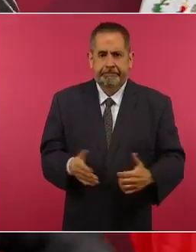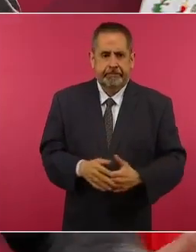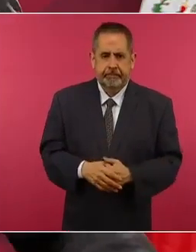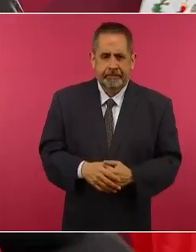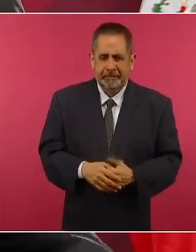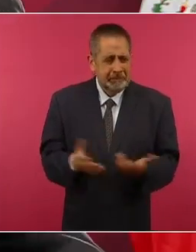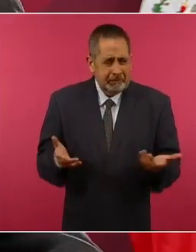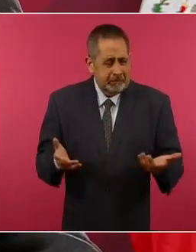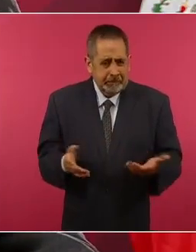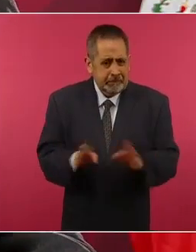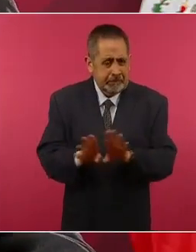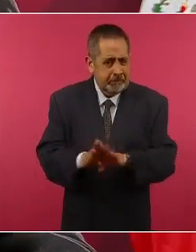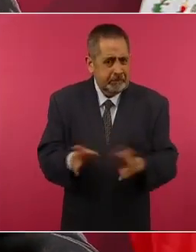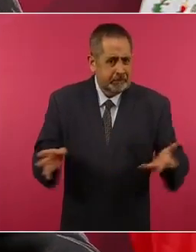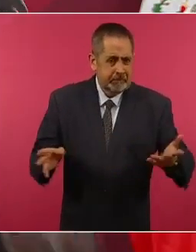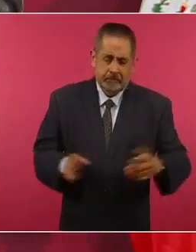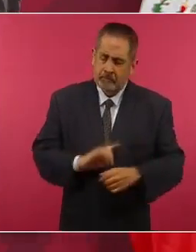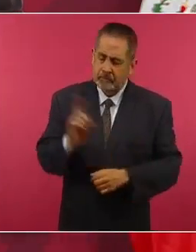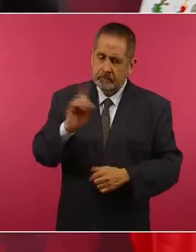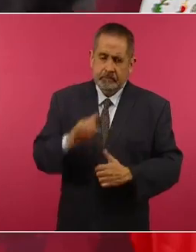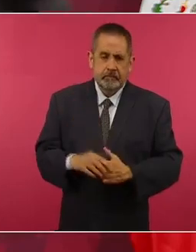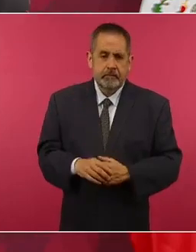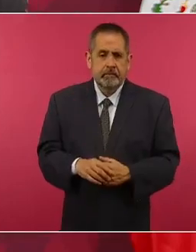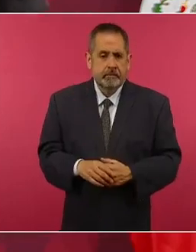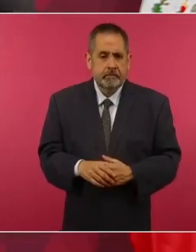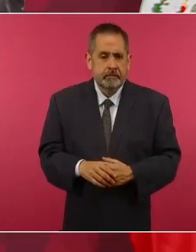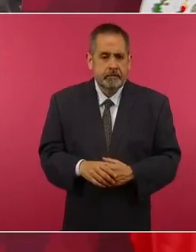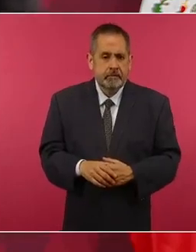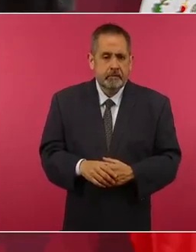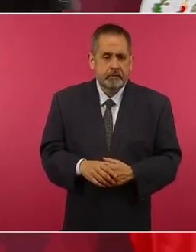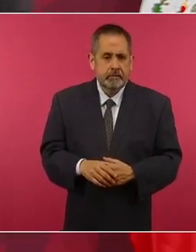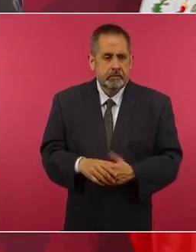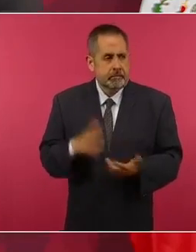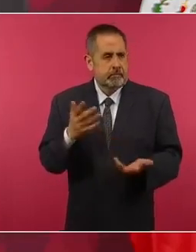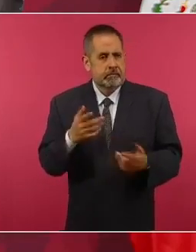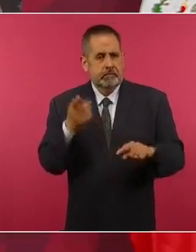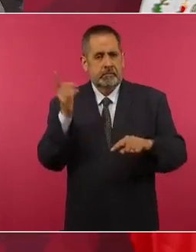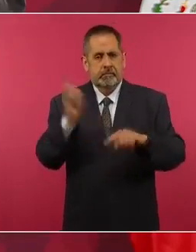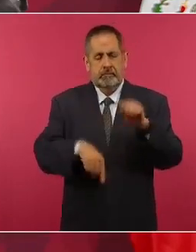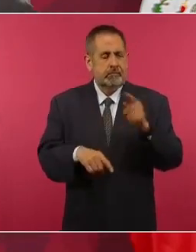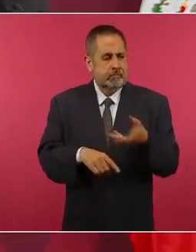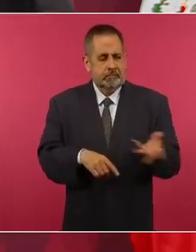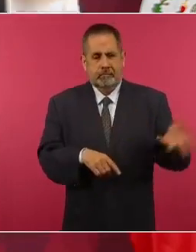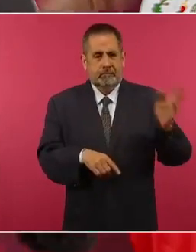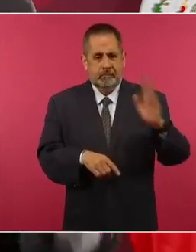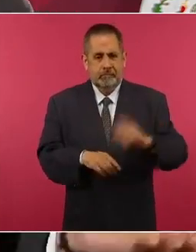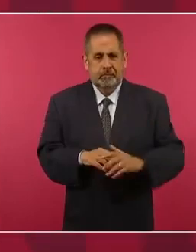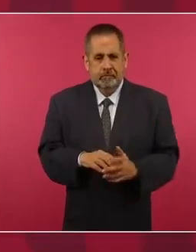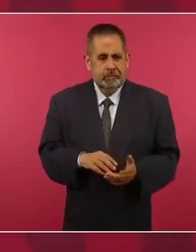O sea, ¿cómo? Pues entonces que ya le quiten el nombre